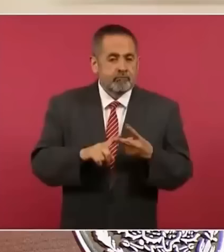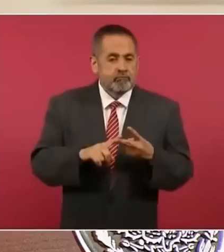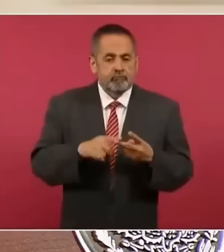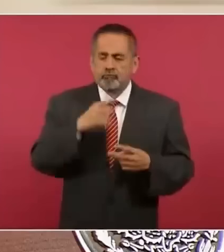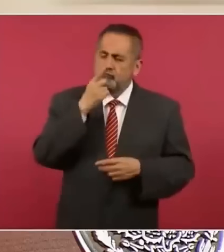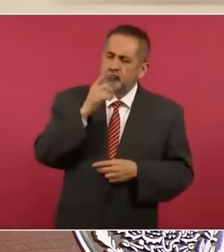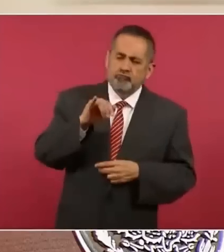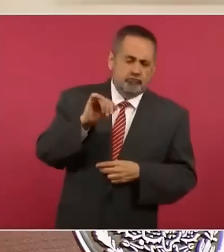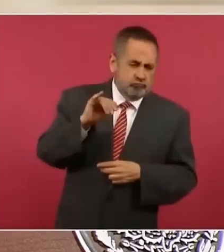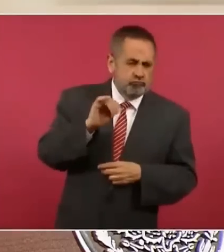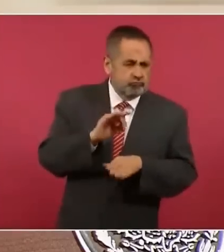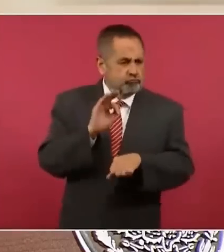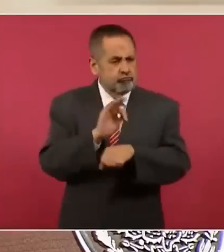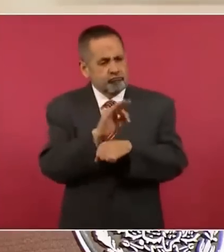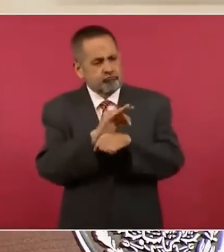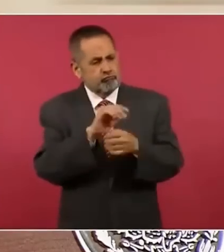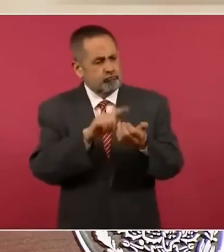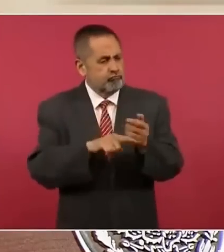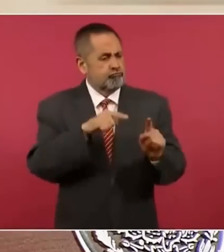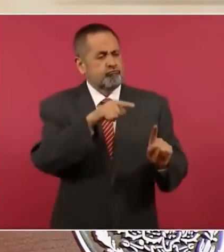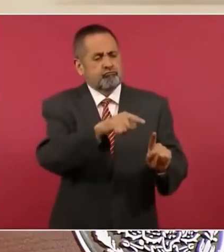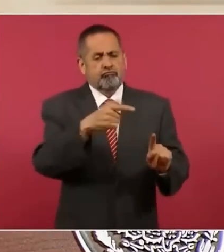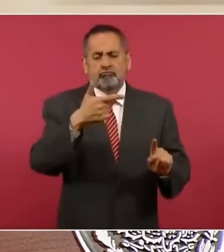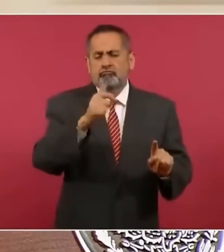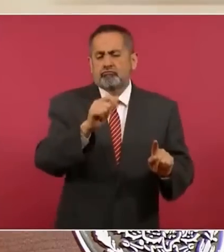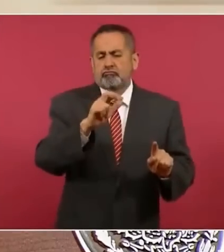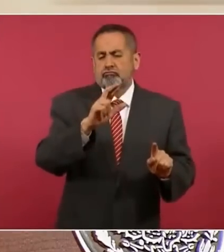favor de García Luna.